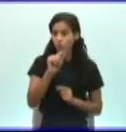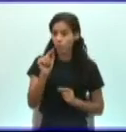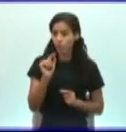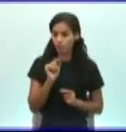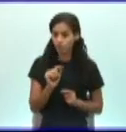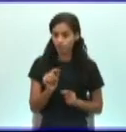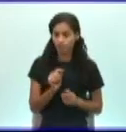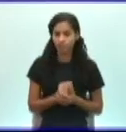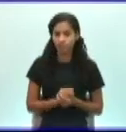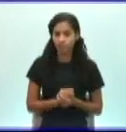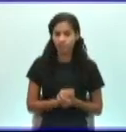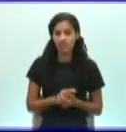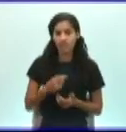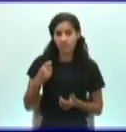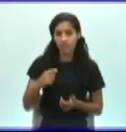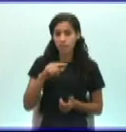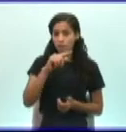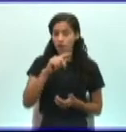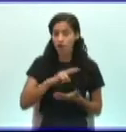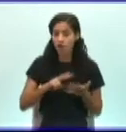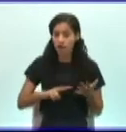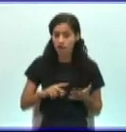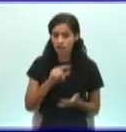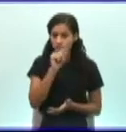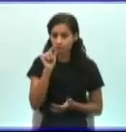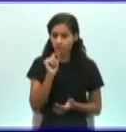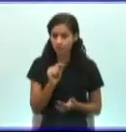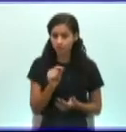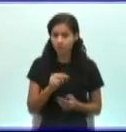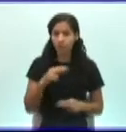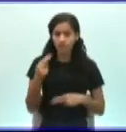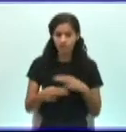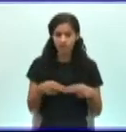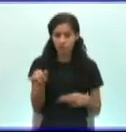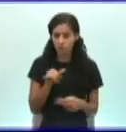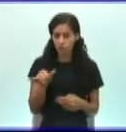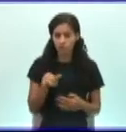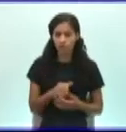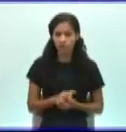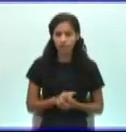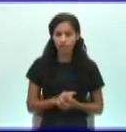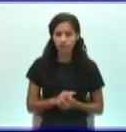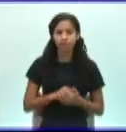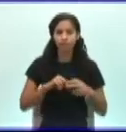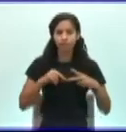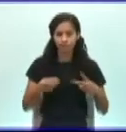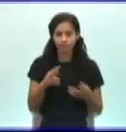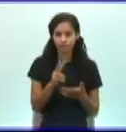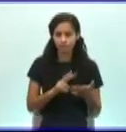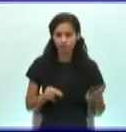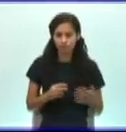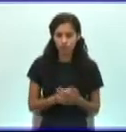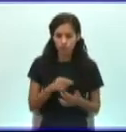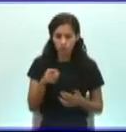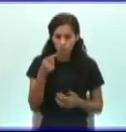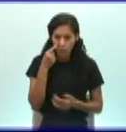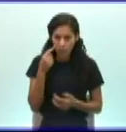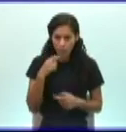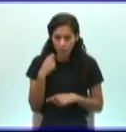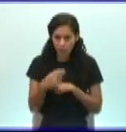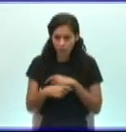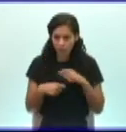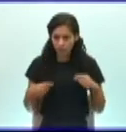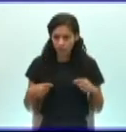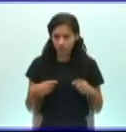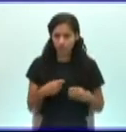interrogativa. La debemos leer entonando en forma de pregunta. Vuelvo a leerla. ¿Ve sus